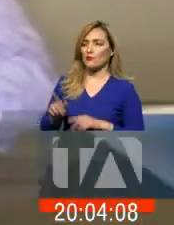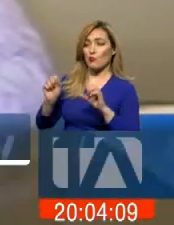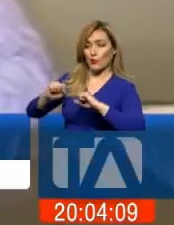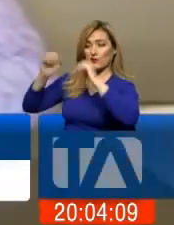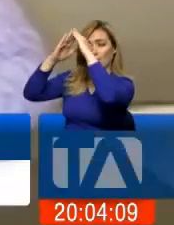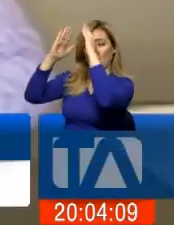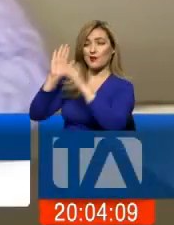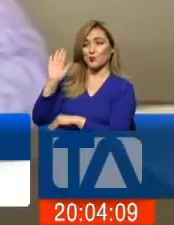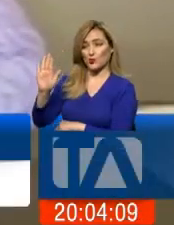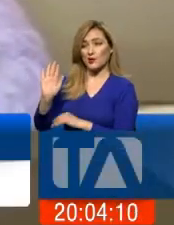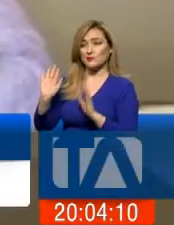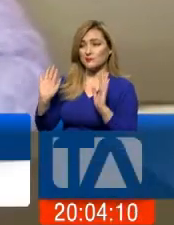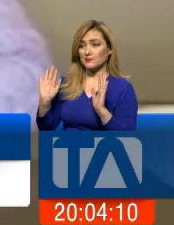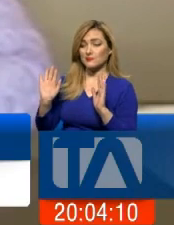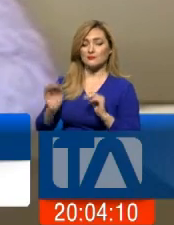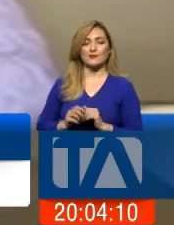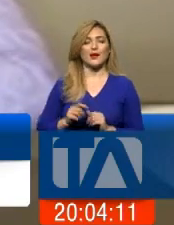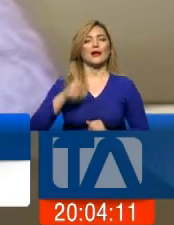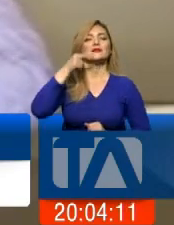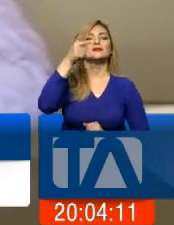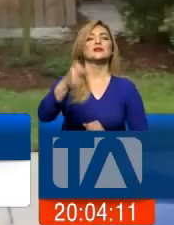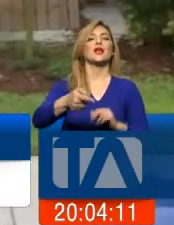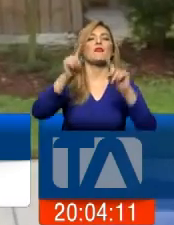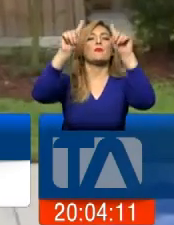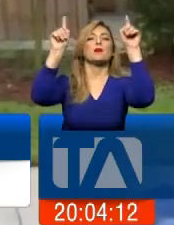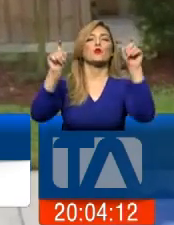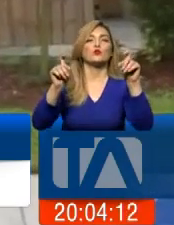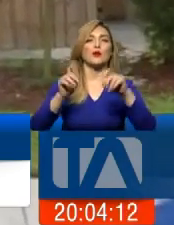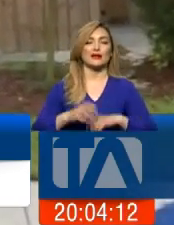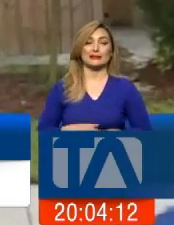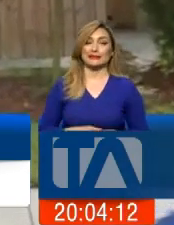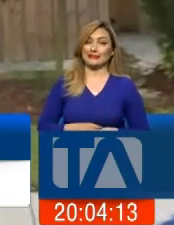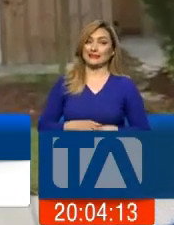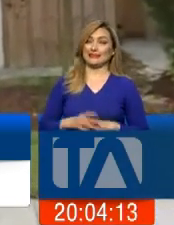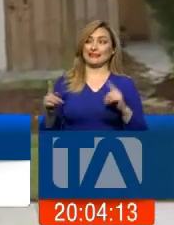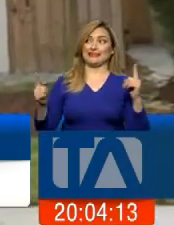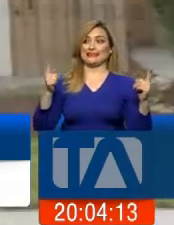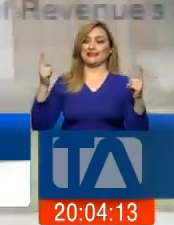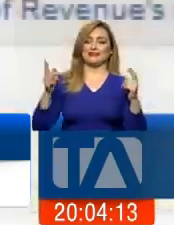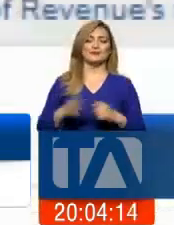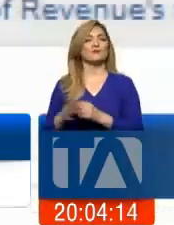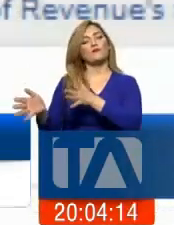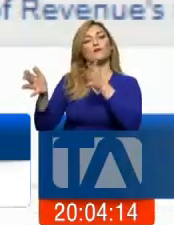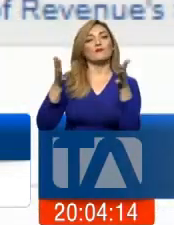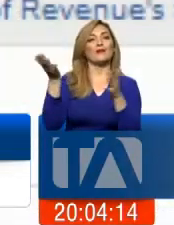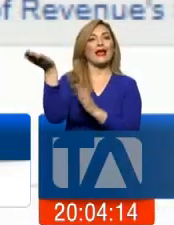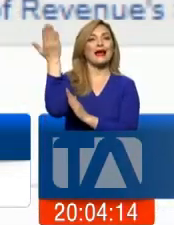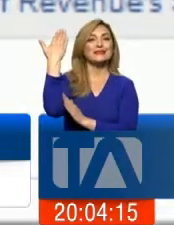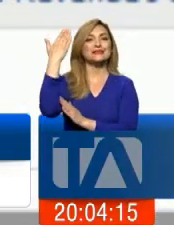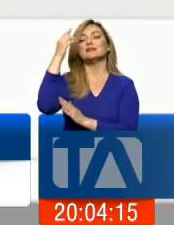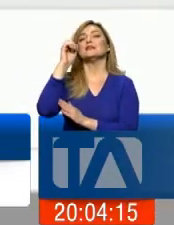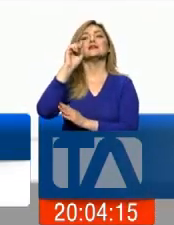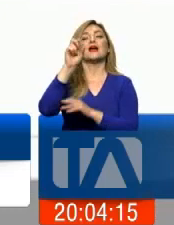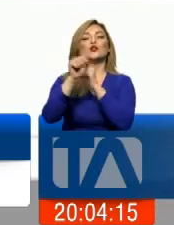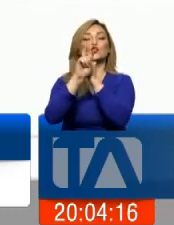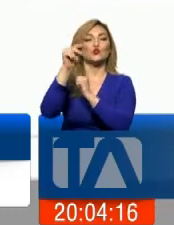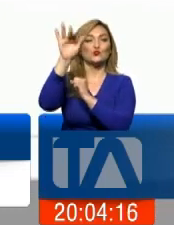la casa de él. Siguiente pregunta, por favor. La vivienda de dos pisos fue adquirida en el 2019 por más